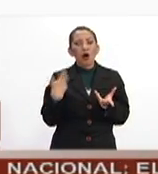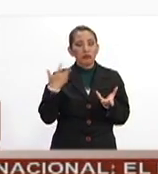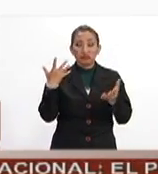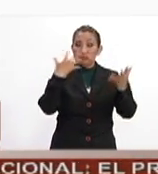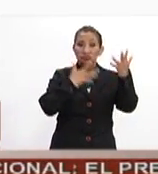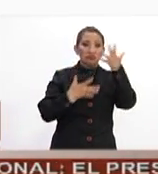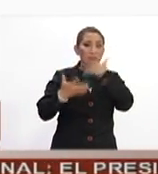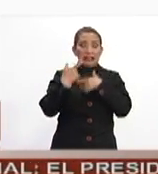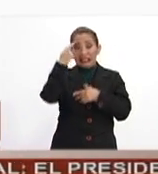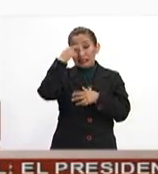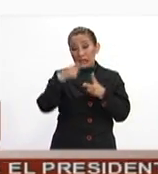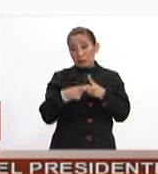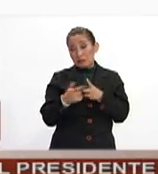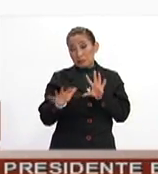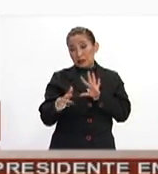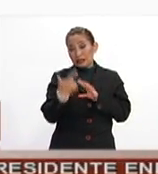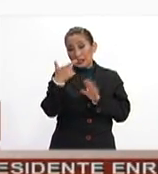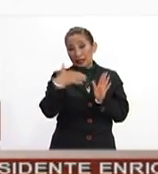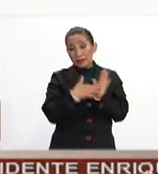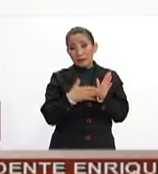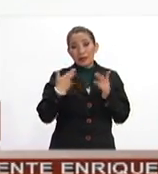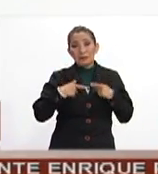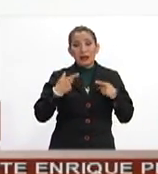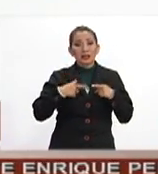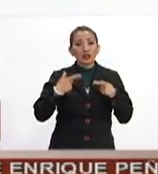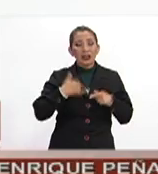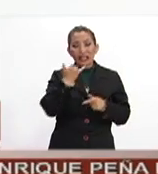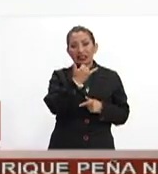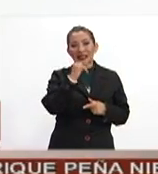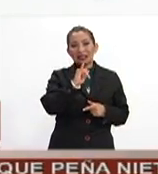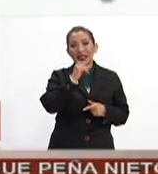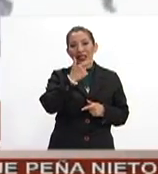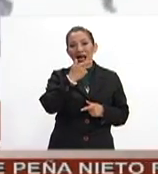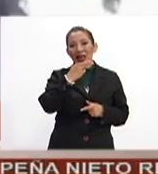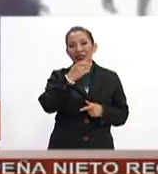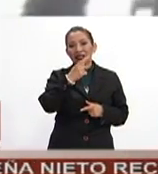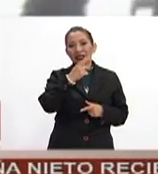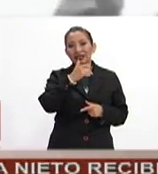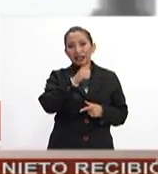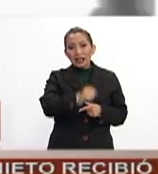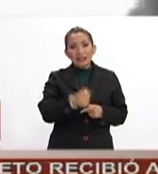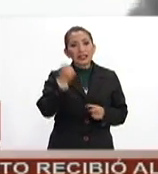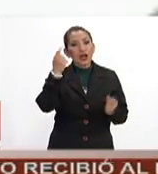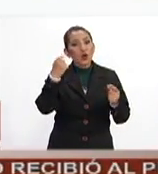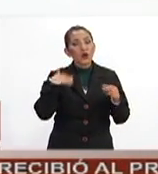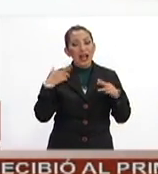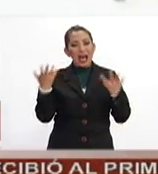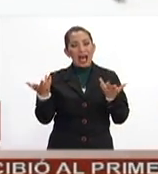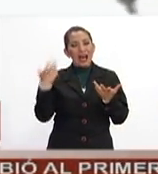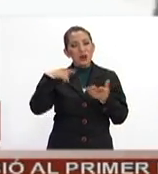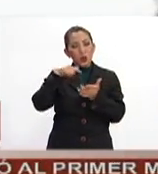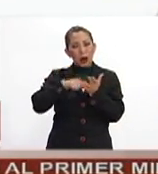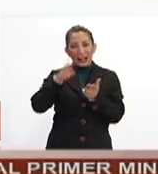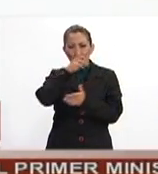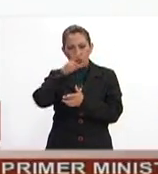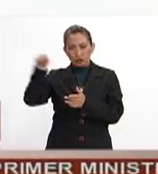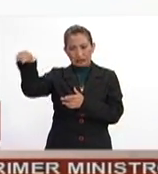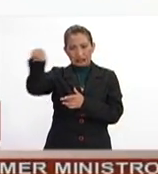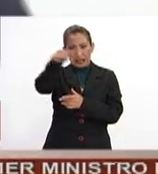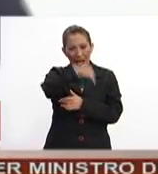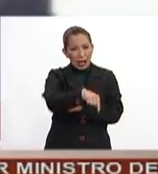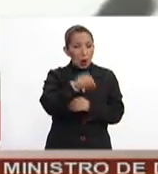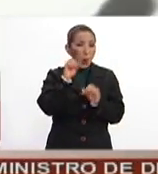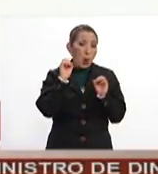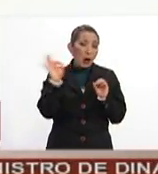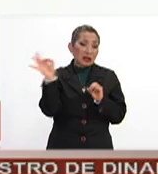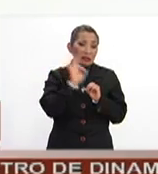controla. Se calcula que hay alrededor de 7.000 combatientes yihadistas de origen de alguna de las antiguas repúblicas soviéticas, y por lo menos